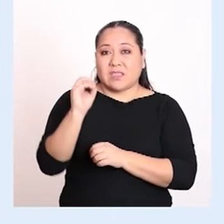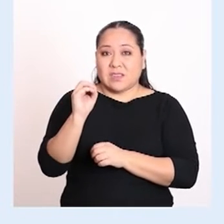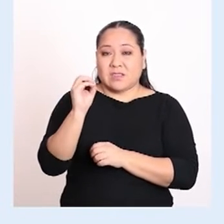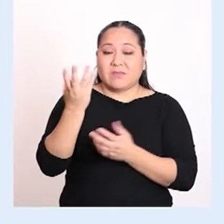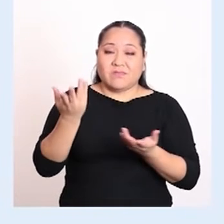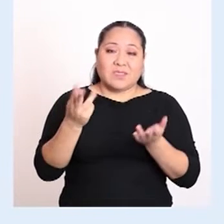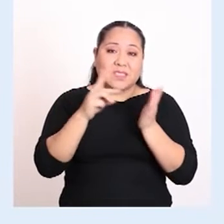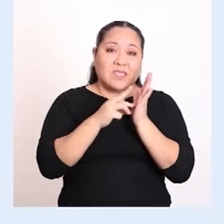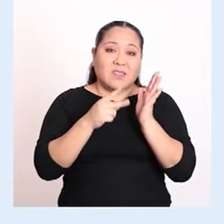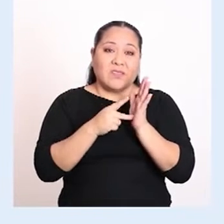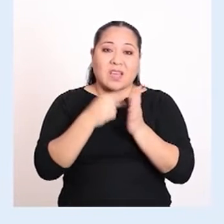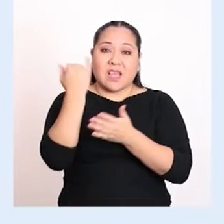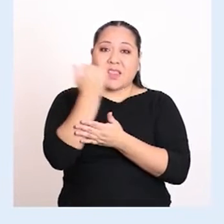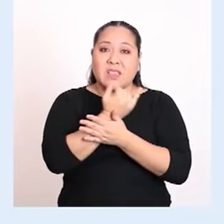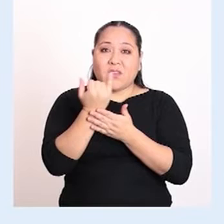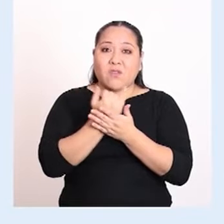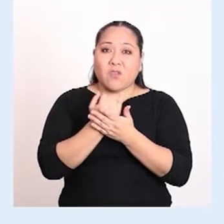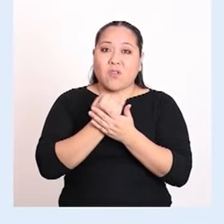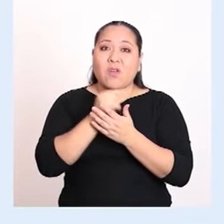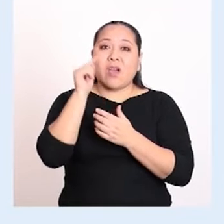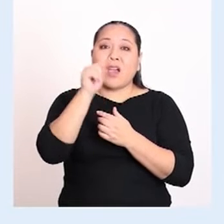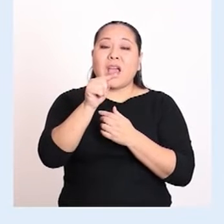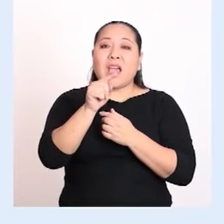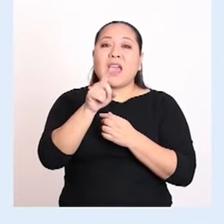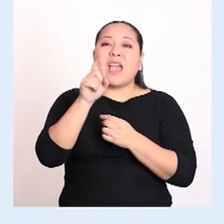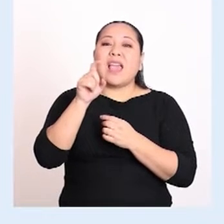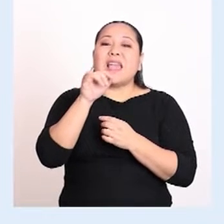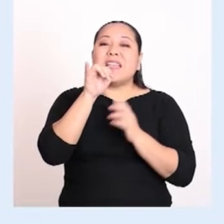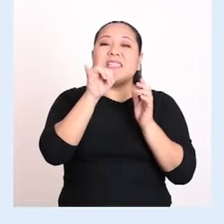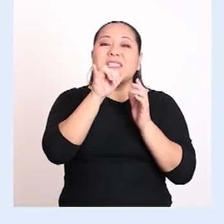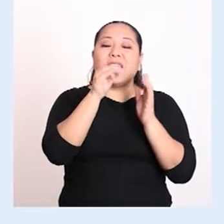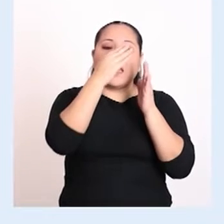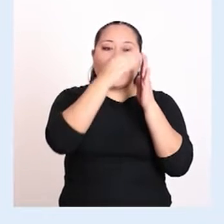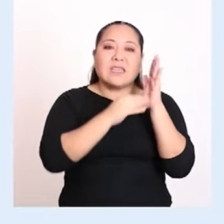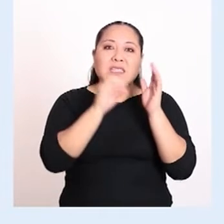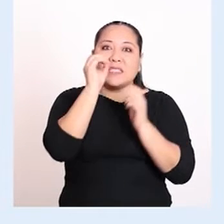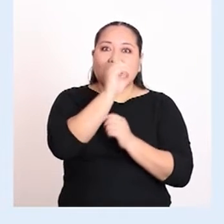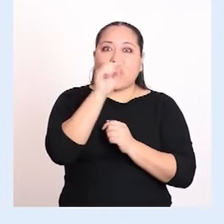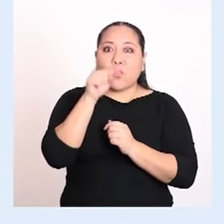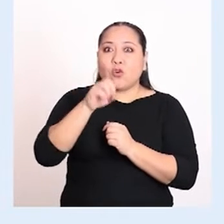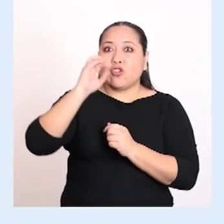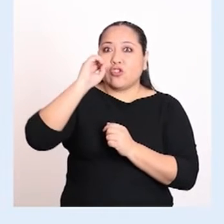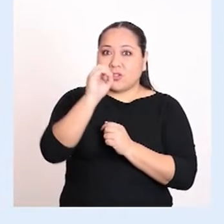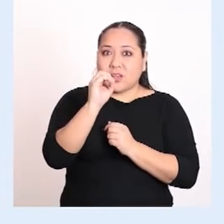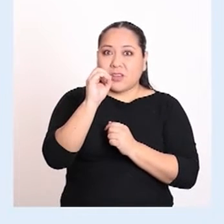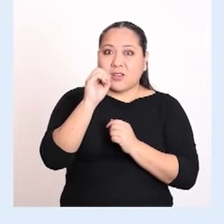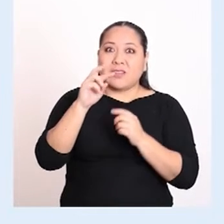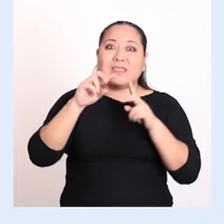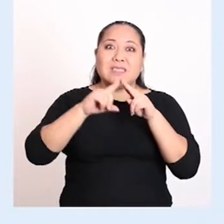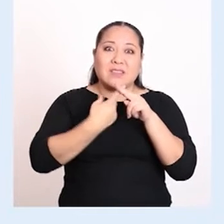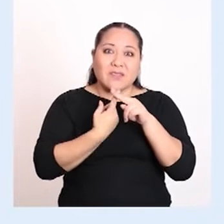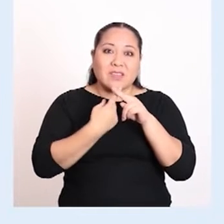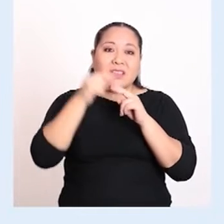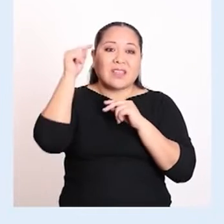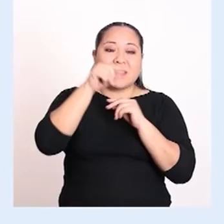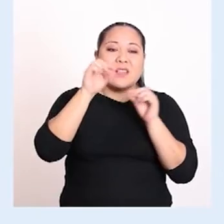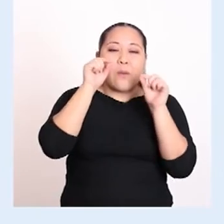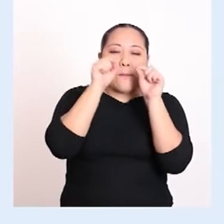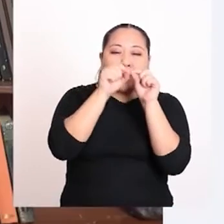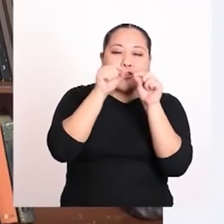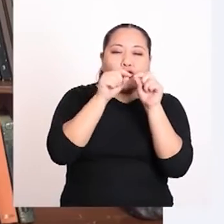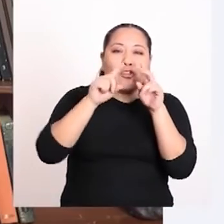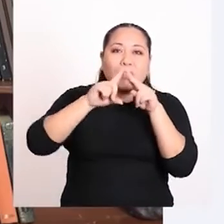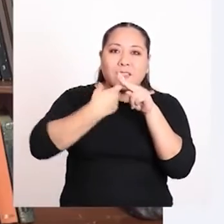0. Entonces, la gráfica corta al eje Y en las coordenadas 0,0, quiere decir en el origen del eje de